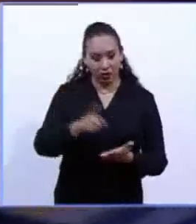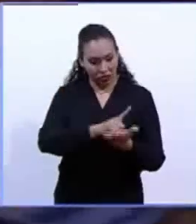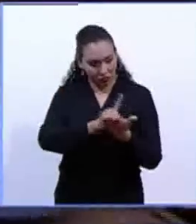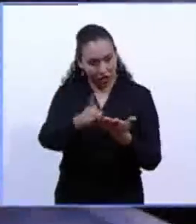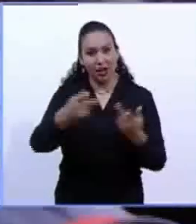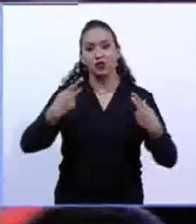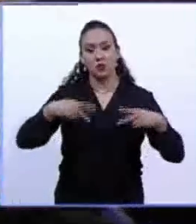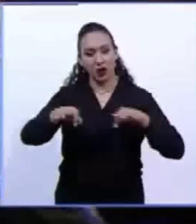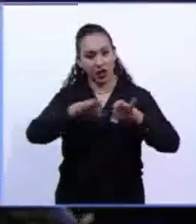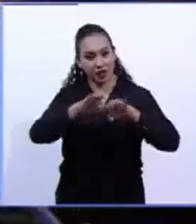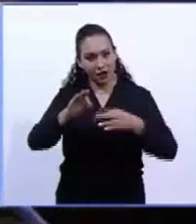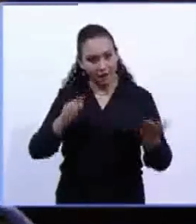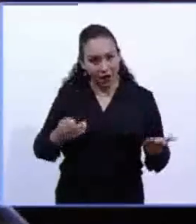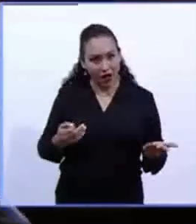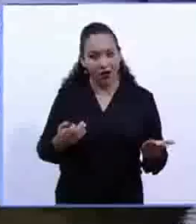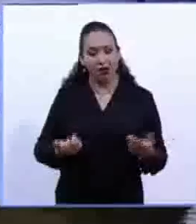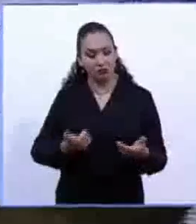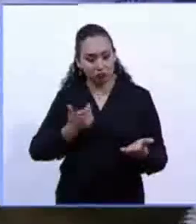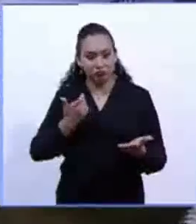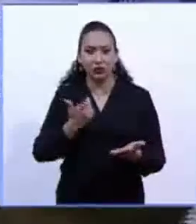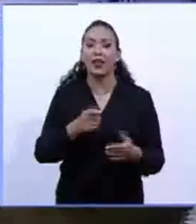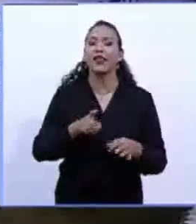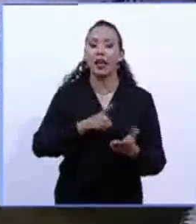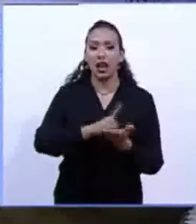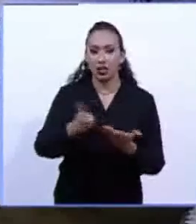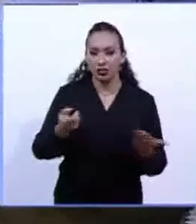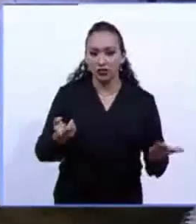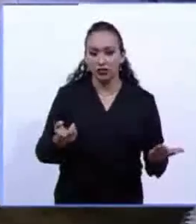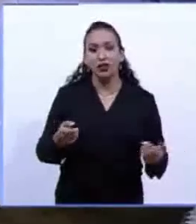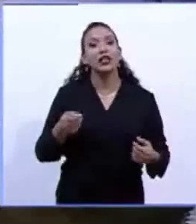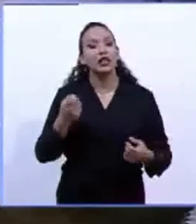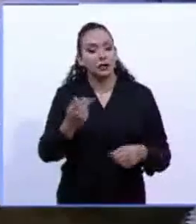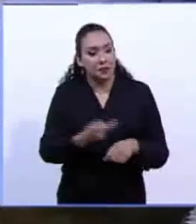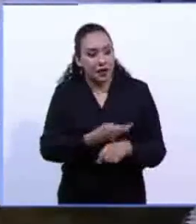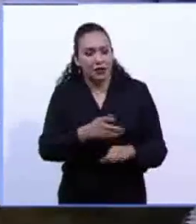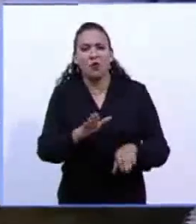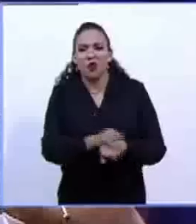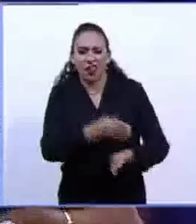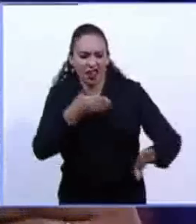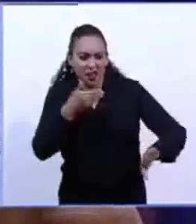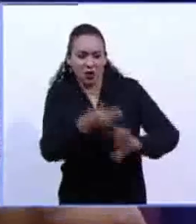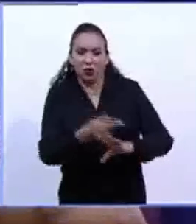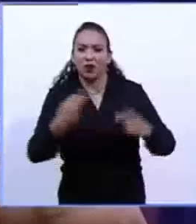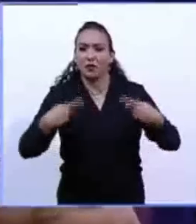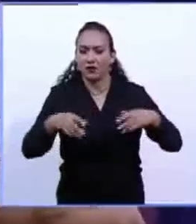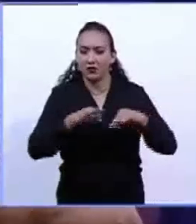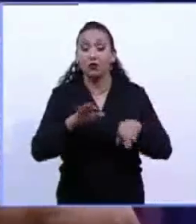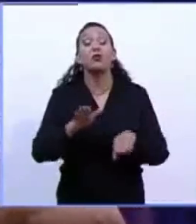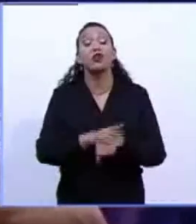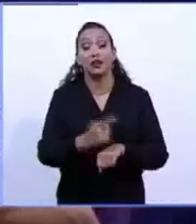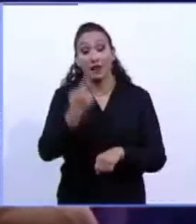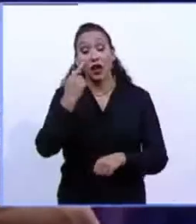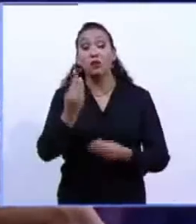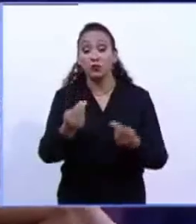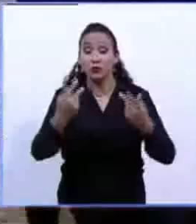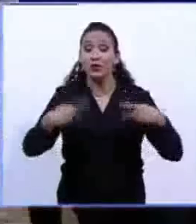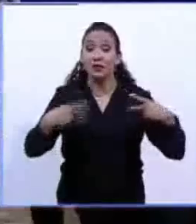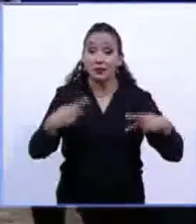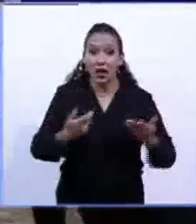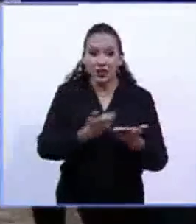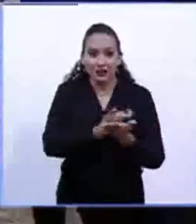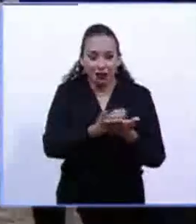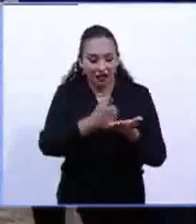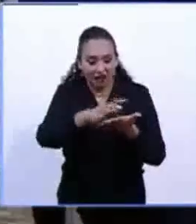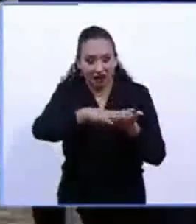además denuncian distinciones entre trabajadores del Poder Judicial de la Federación, ya que algunos fueron afectados en sus